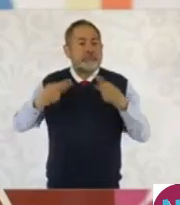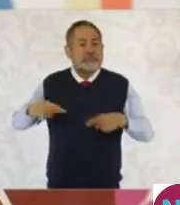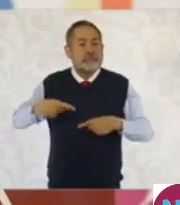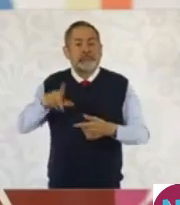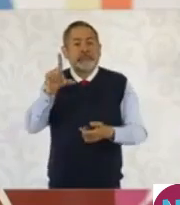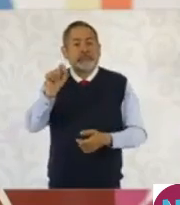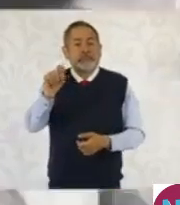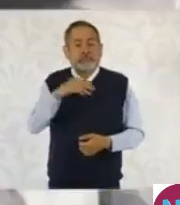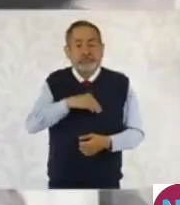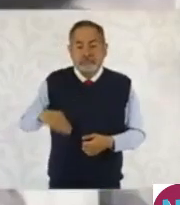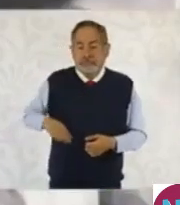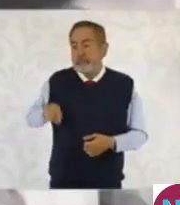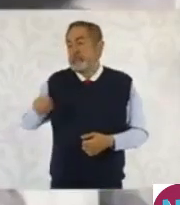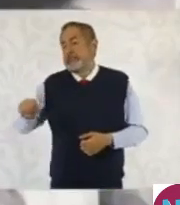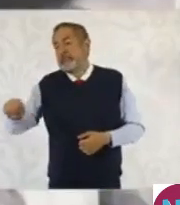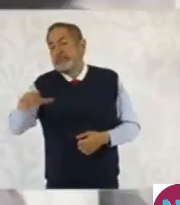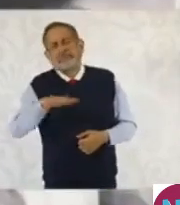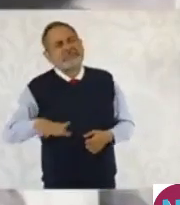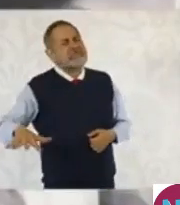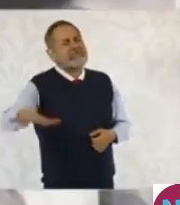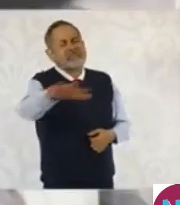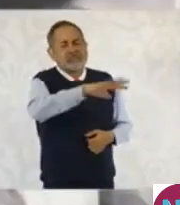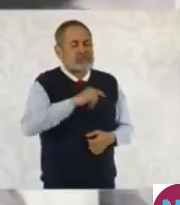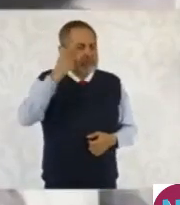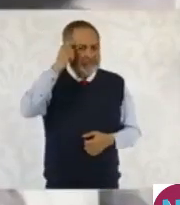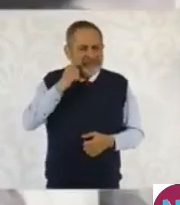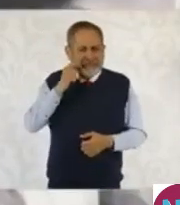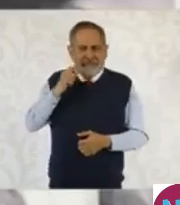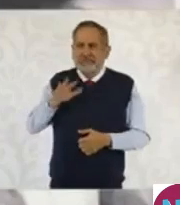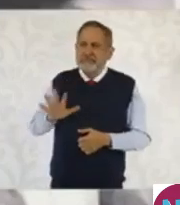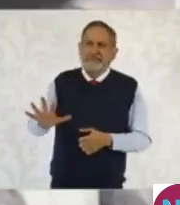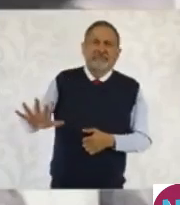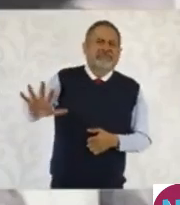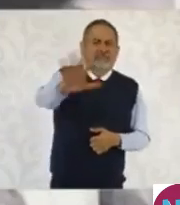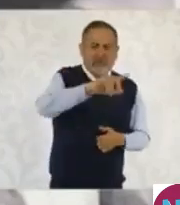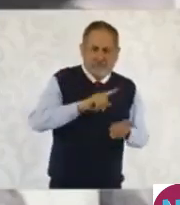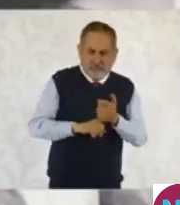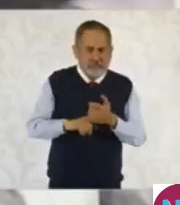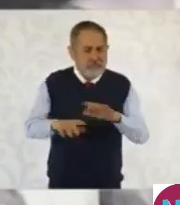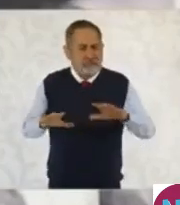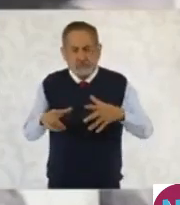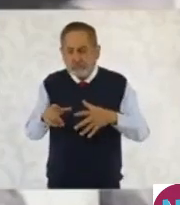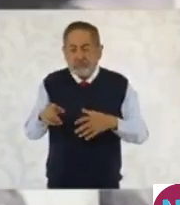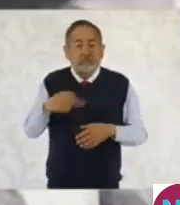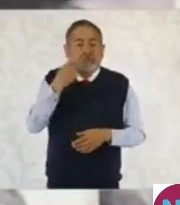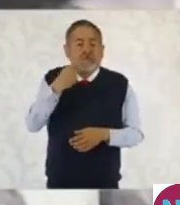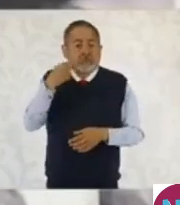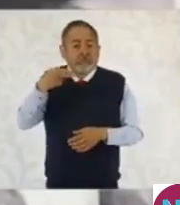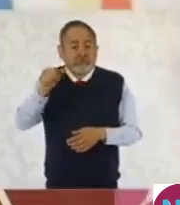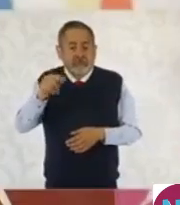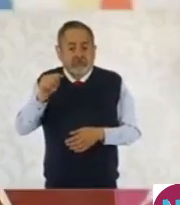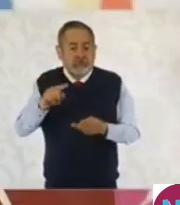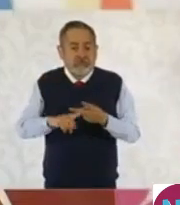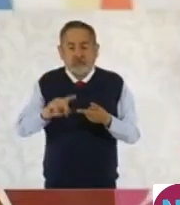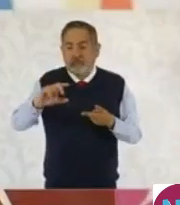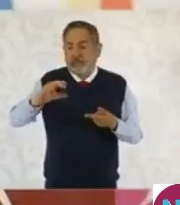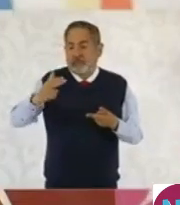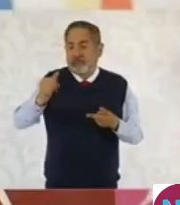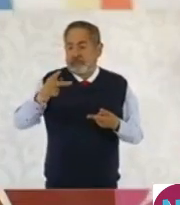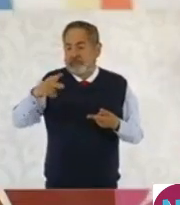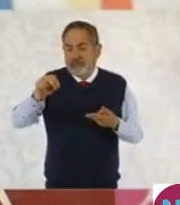municipios de la montaña de Guerrero, de las cuales 273,000 hablan náhuatl, tlapaneco o